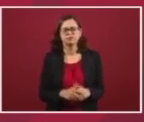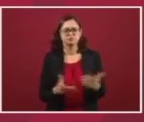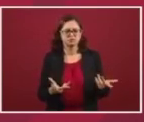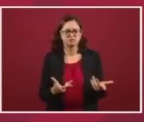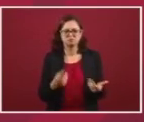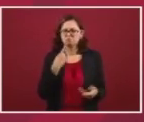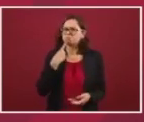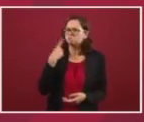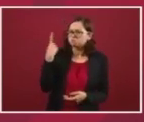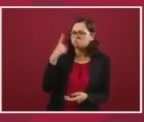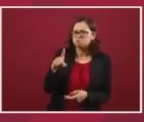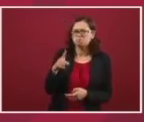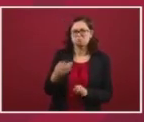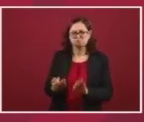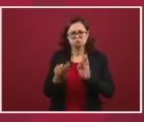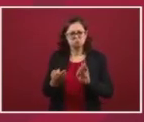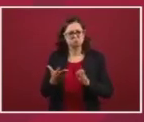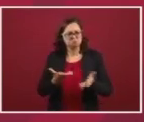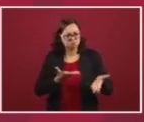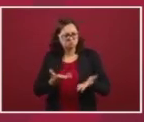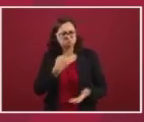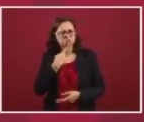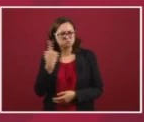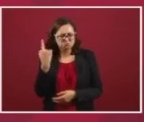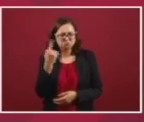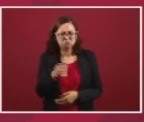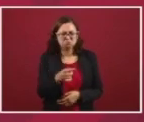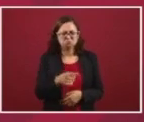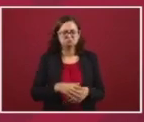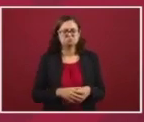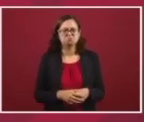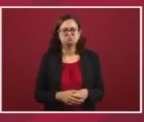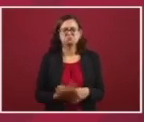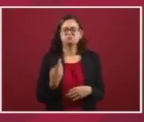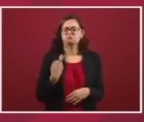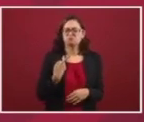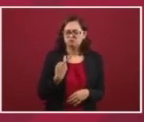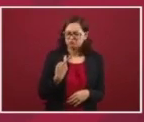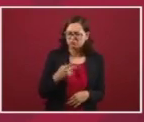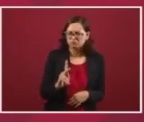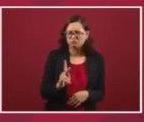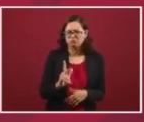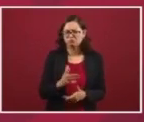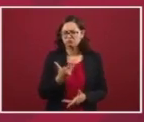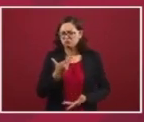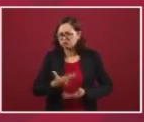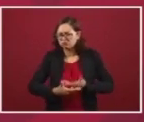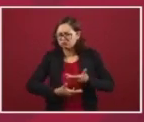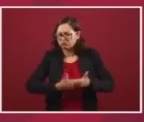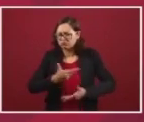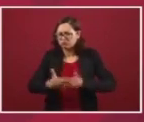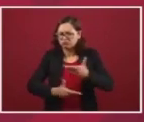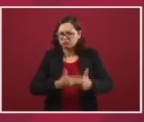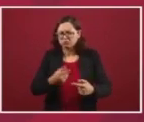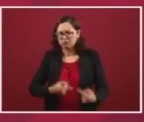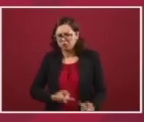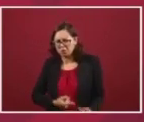fraterno de nuestra parte, pero eso no ha implicado